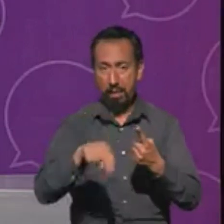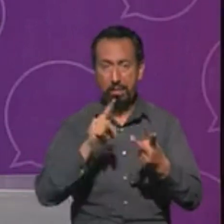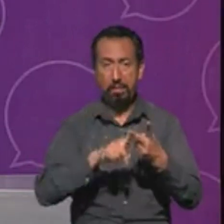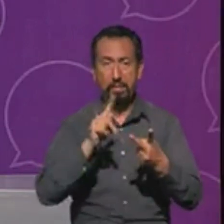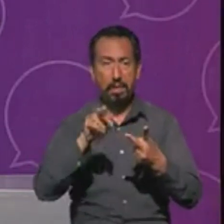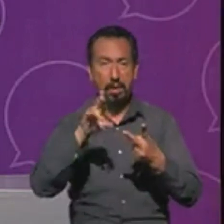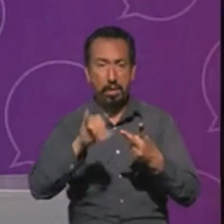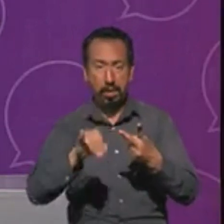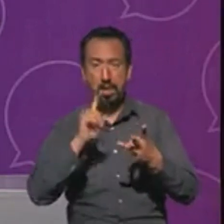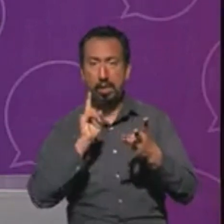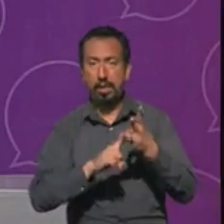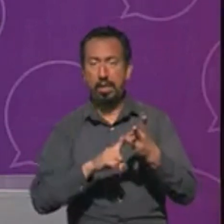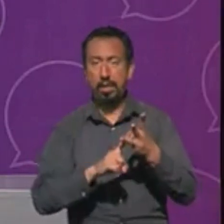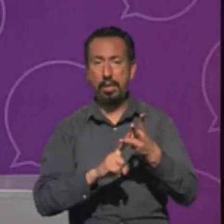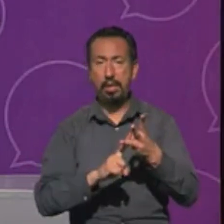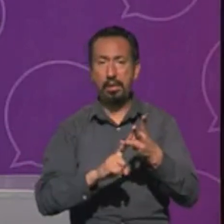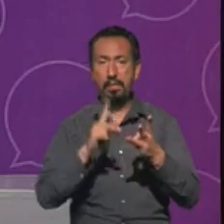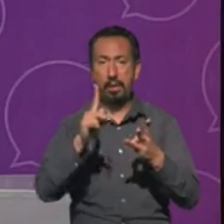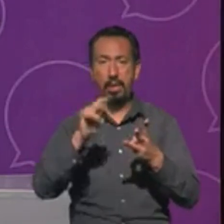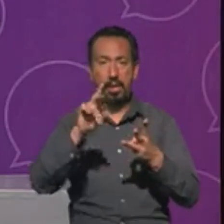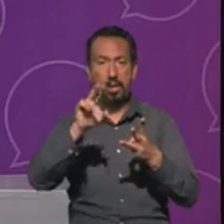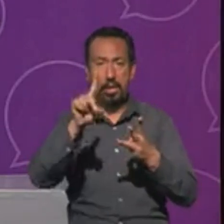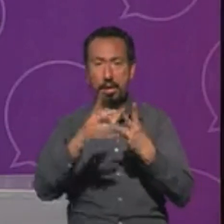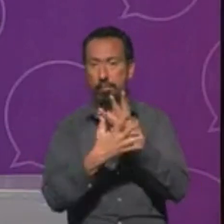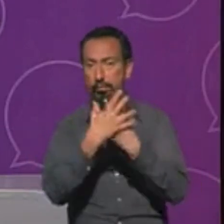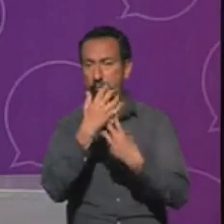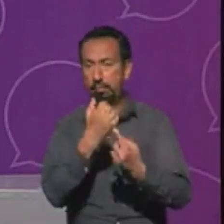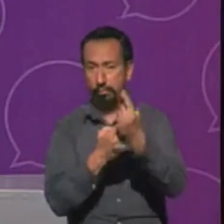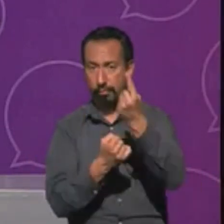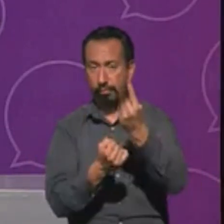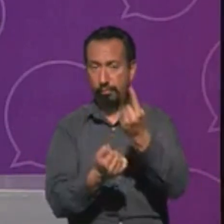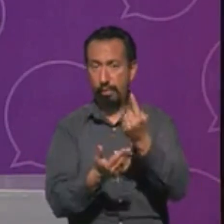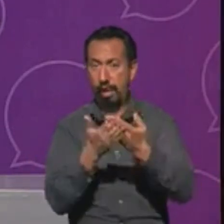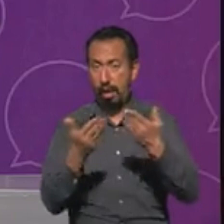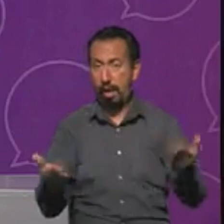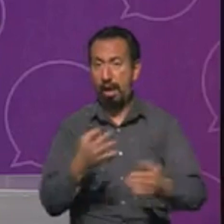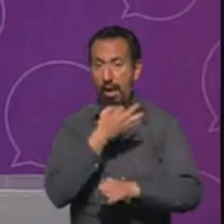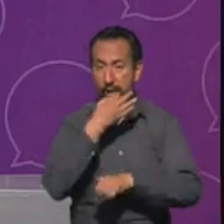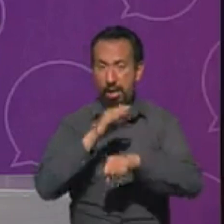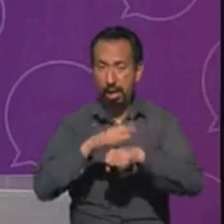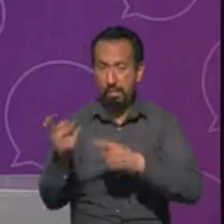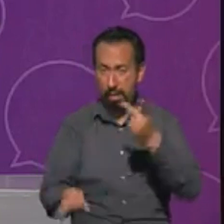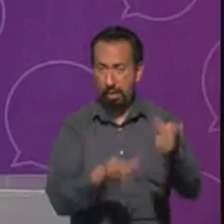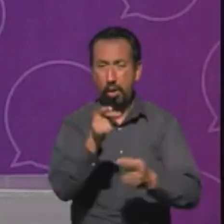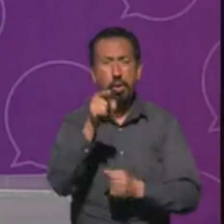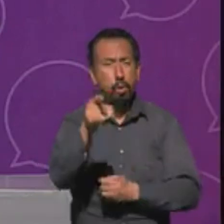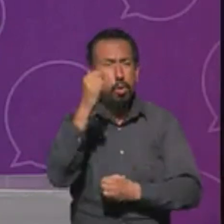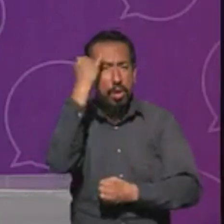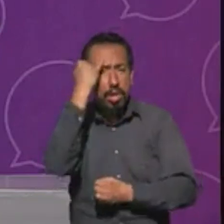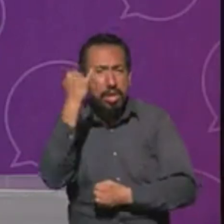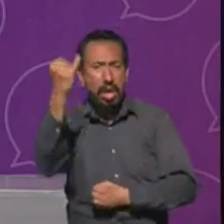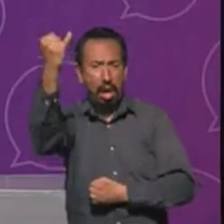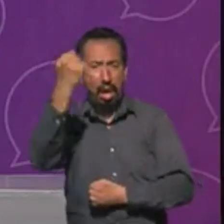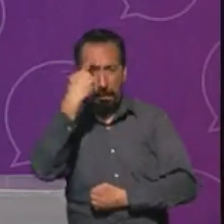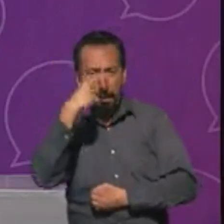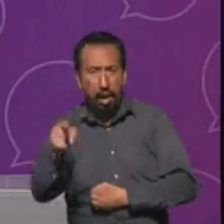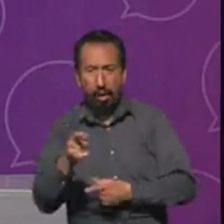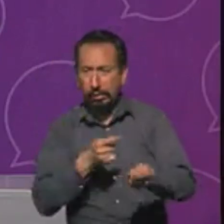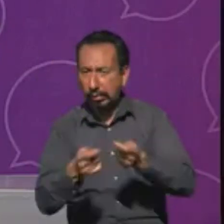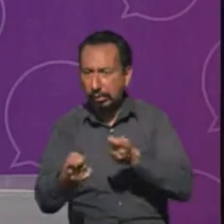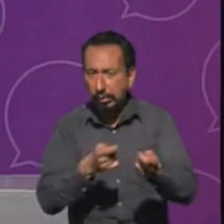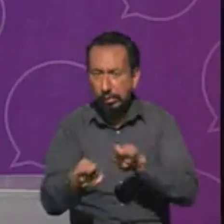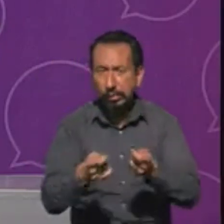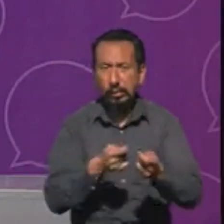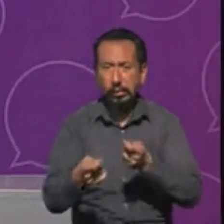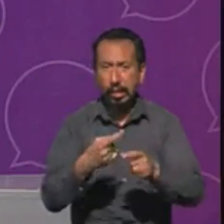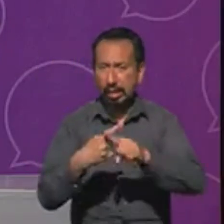revolucionario institucional y partido de la Revolución democrática Le repito la pregunta cuál es su plan para mejorar la coordinación entre las